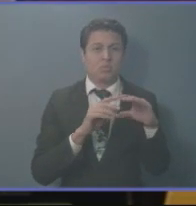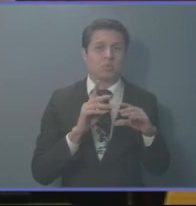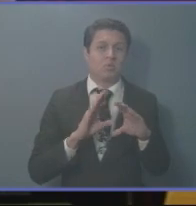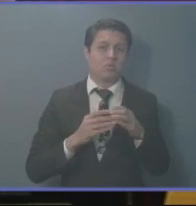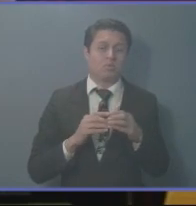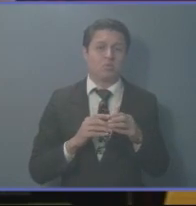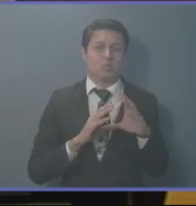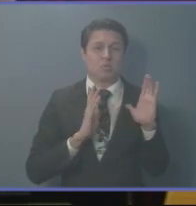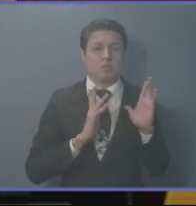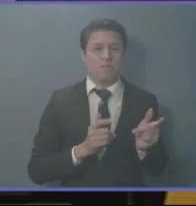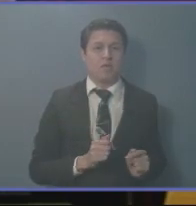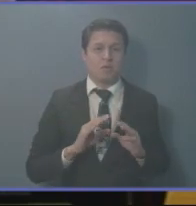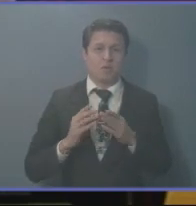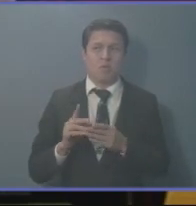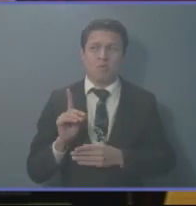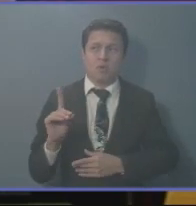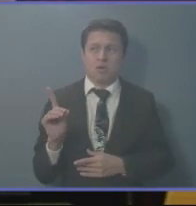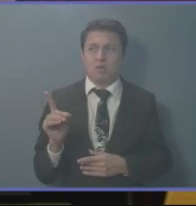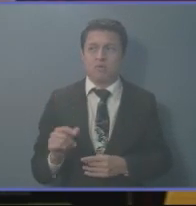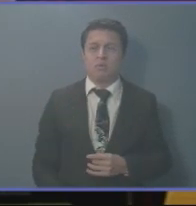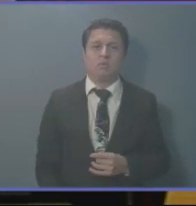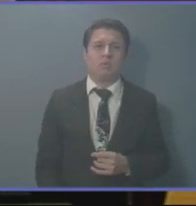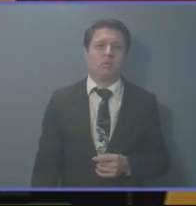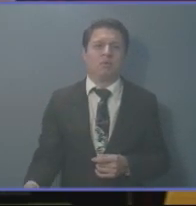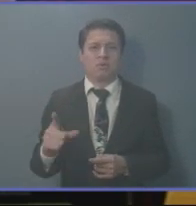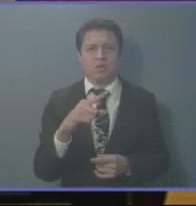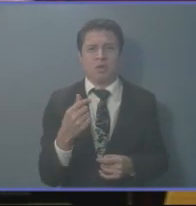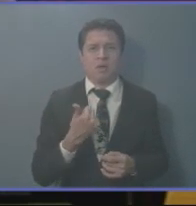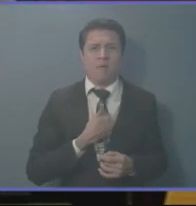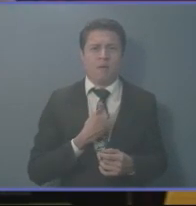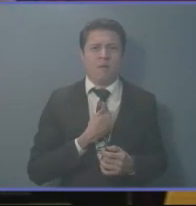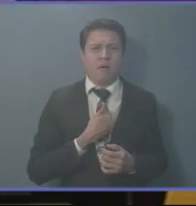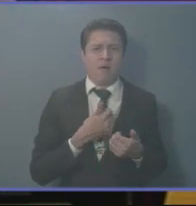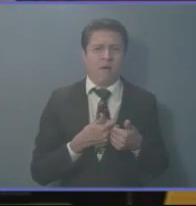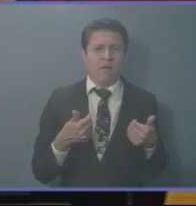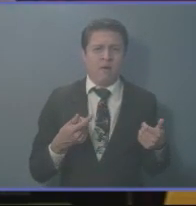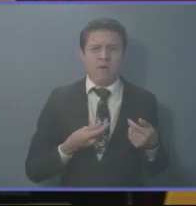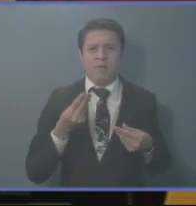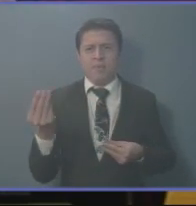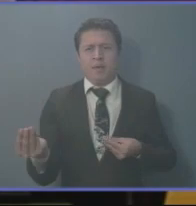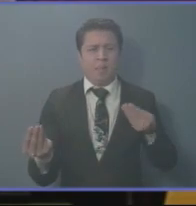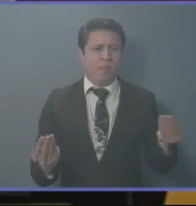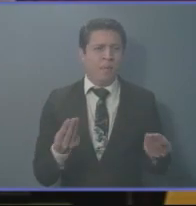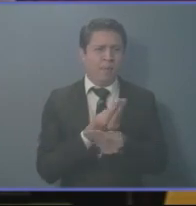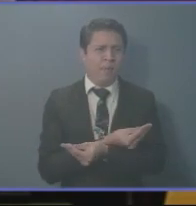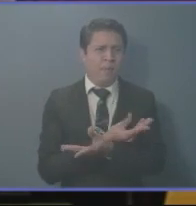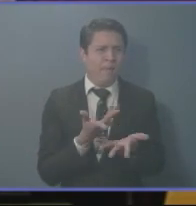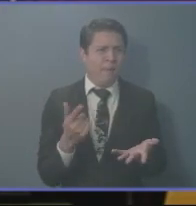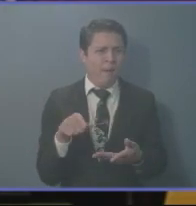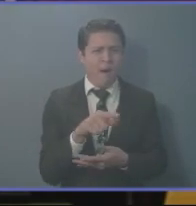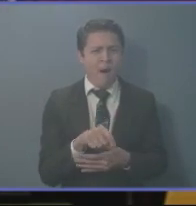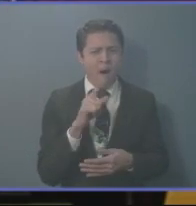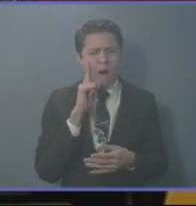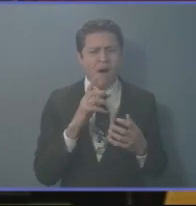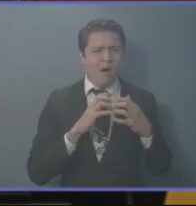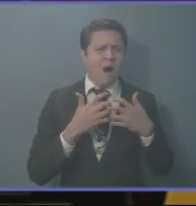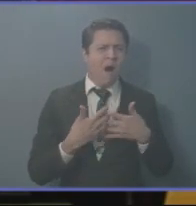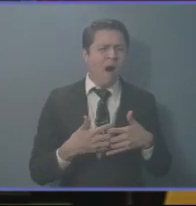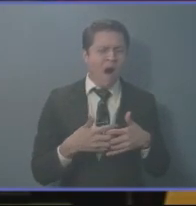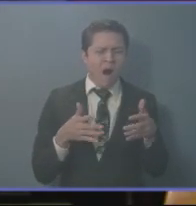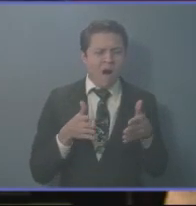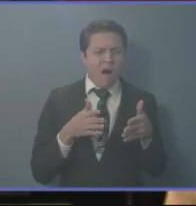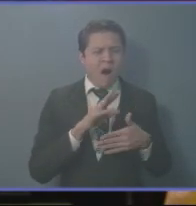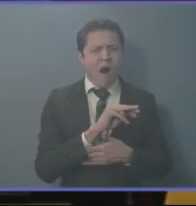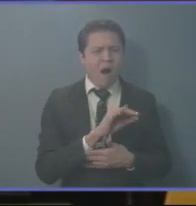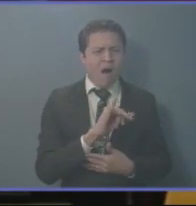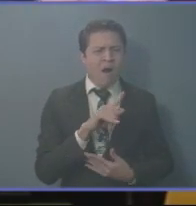gobierno, esa piñata que han hecho, que dicho sea de paso, acá a los micro y pequeños empresarios a